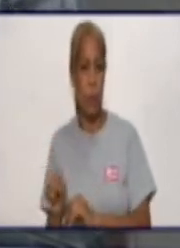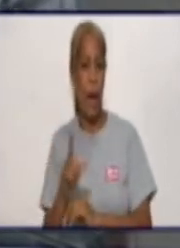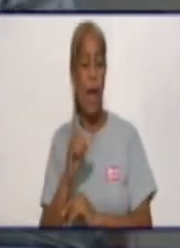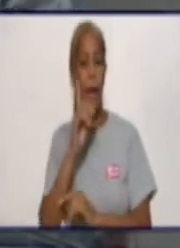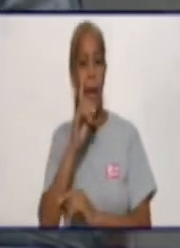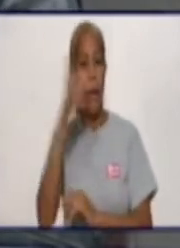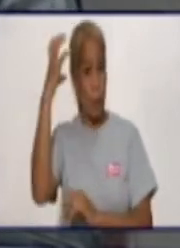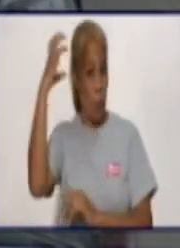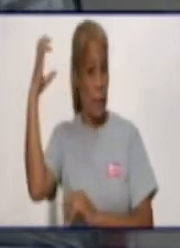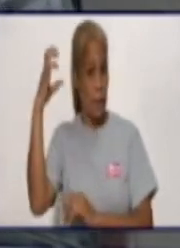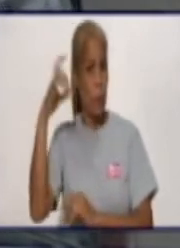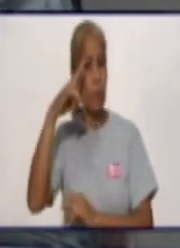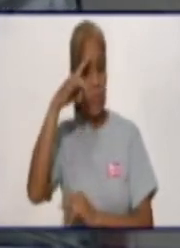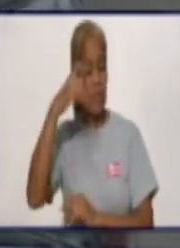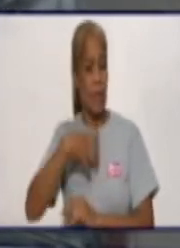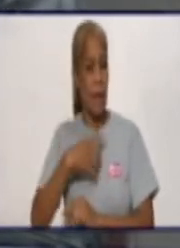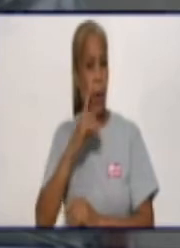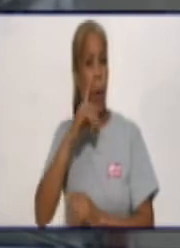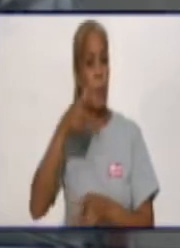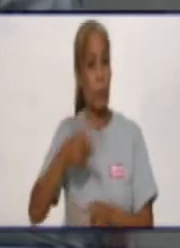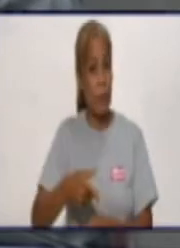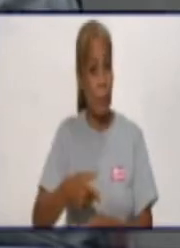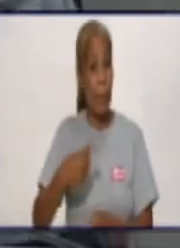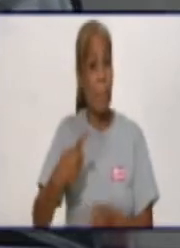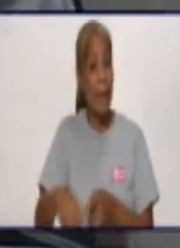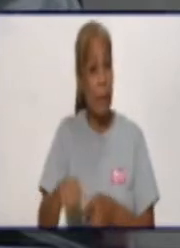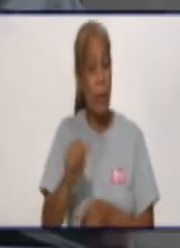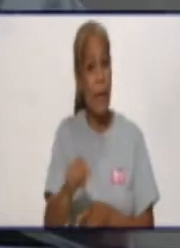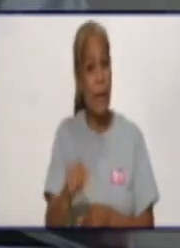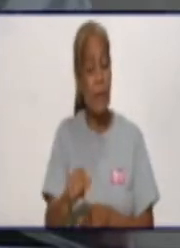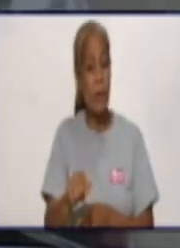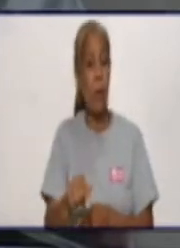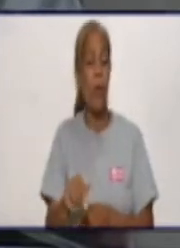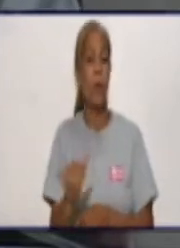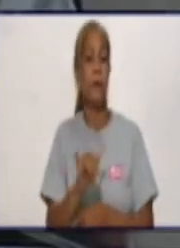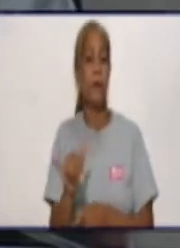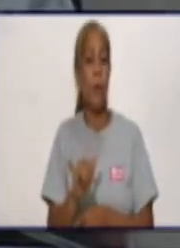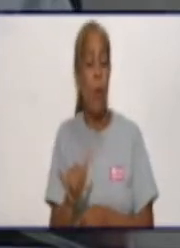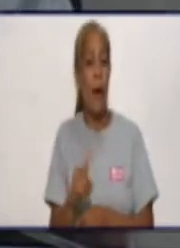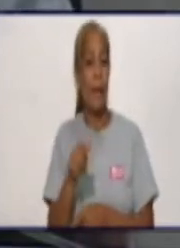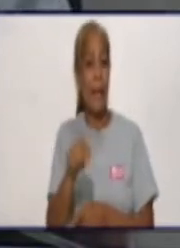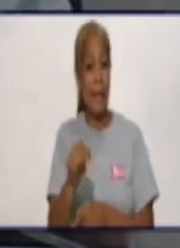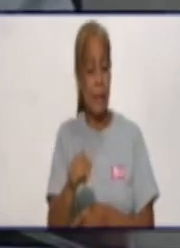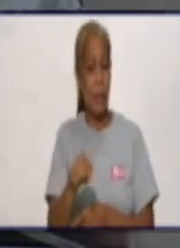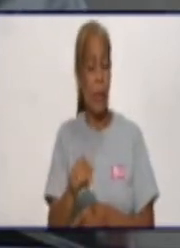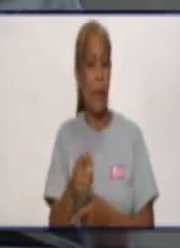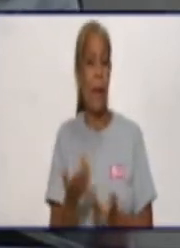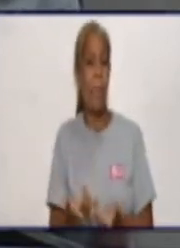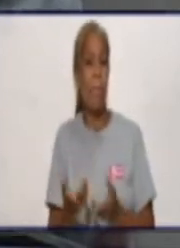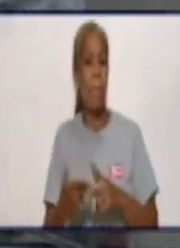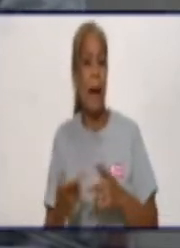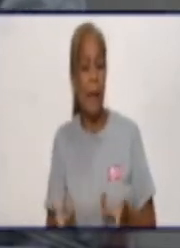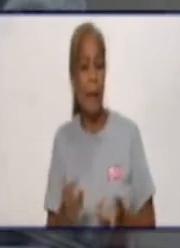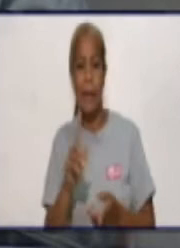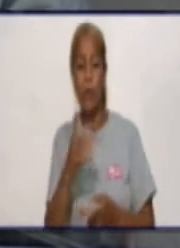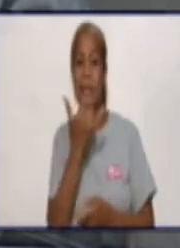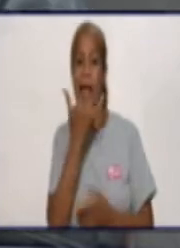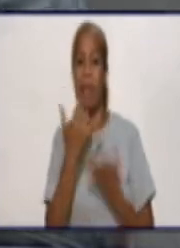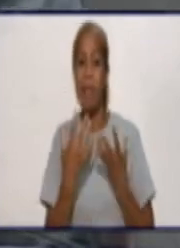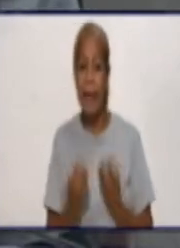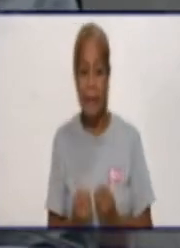en el centro después del gobierno para que no se afecte en la recogida de los leds de la leche de los niños todos los días la mañana para que no se afecte